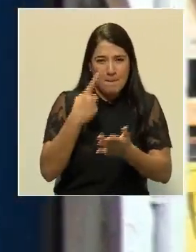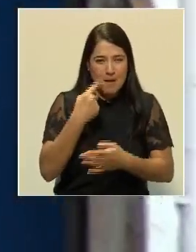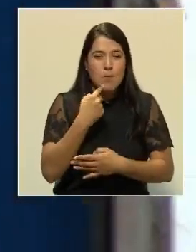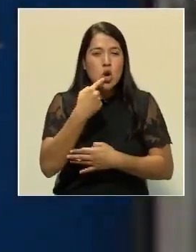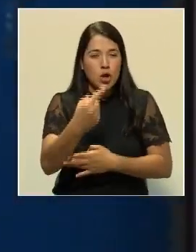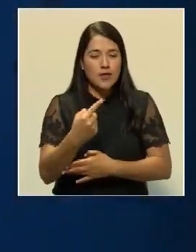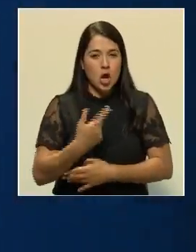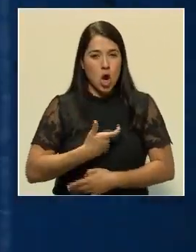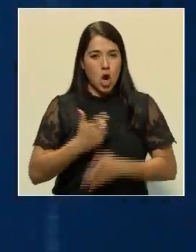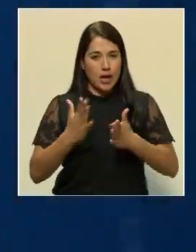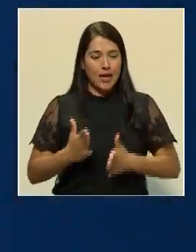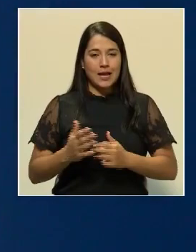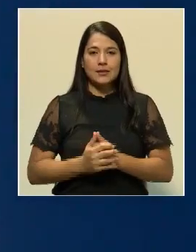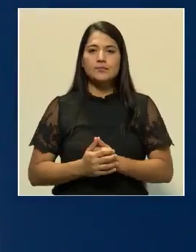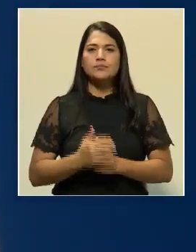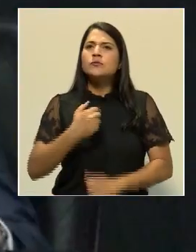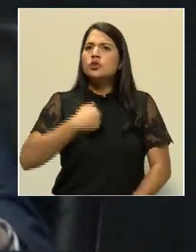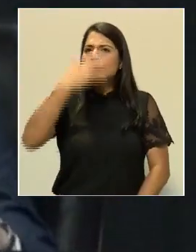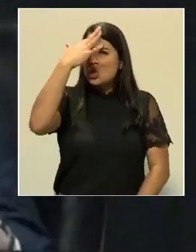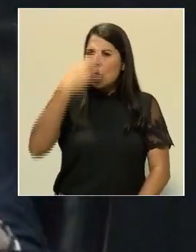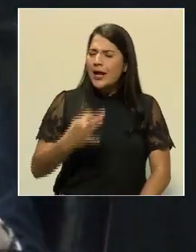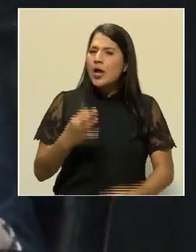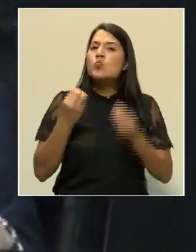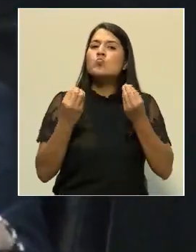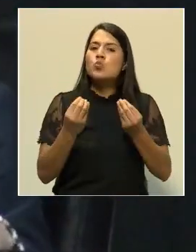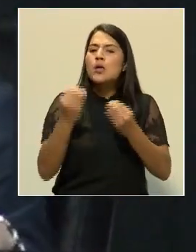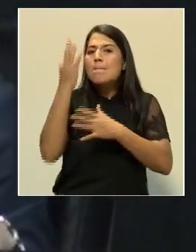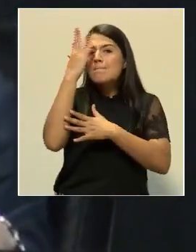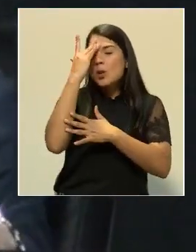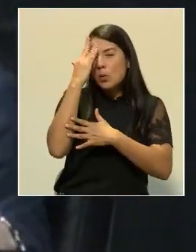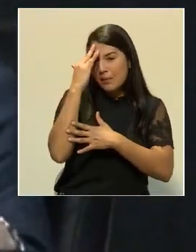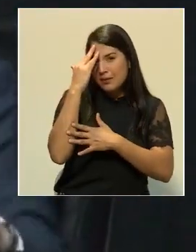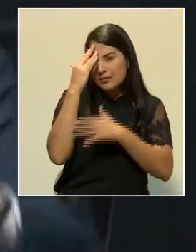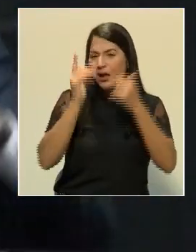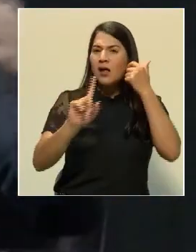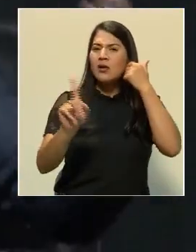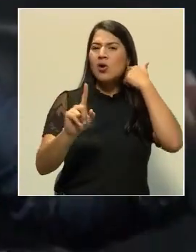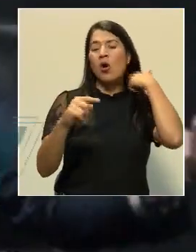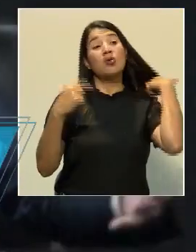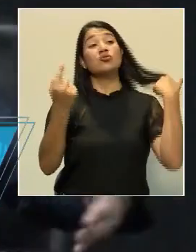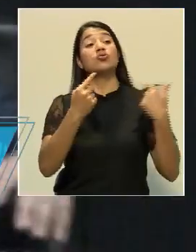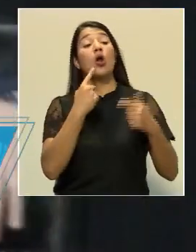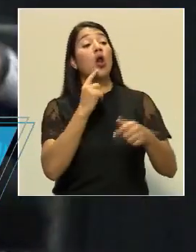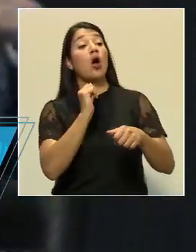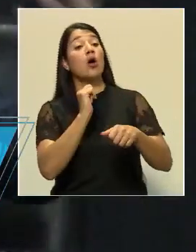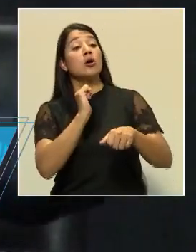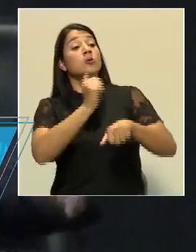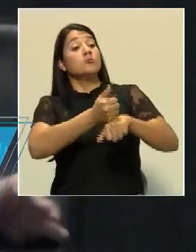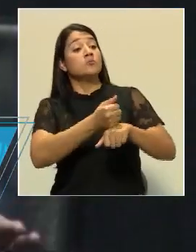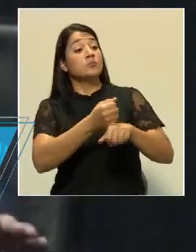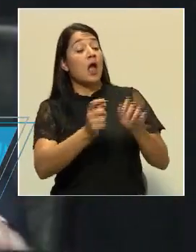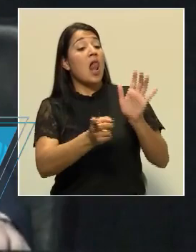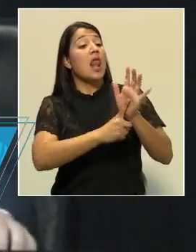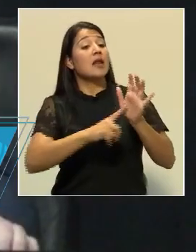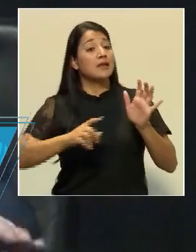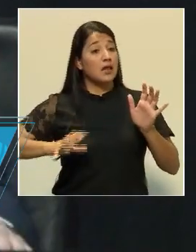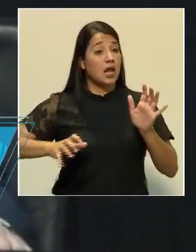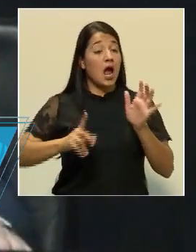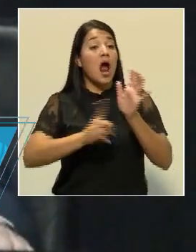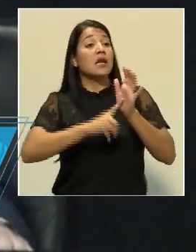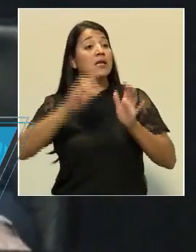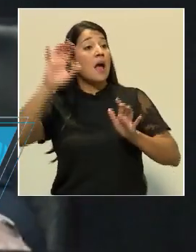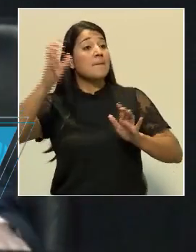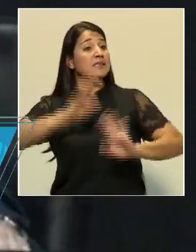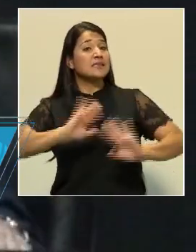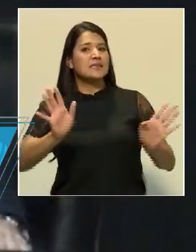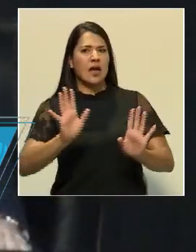el jerarca municipal. Yo creo que es sumamente preocupante que no simplemente nos declaren alerta amarilla o alerta naranja sin que